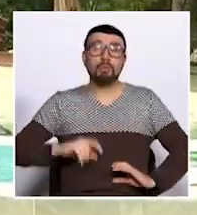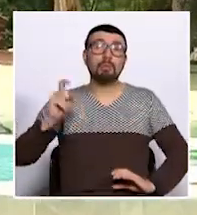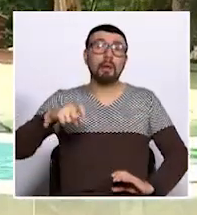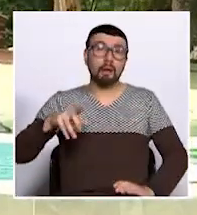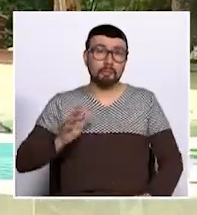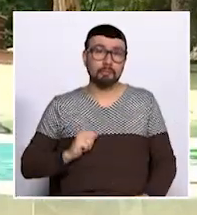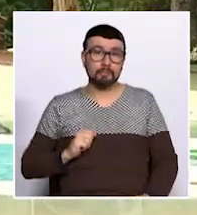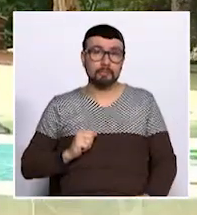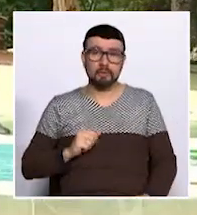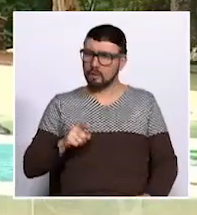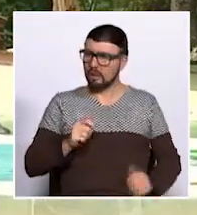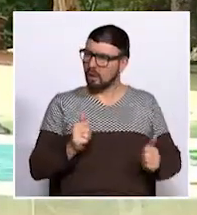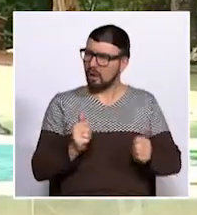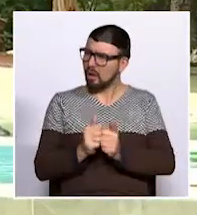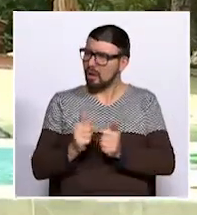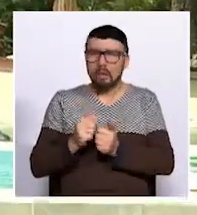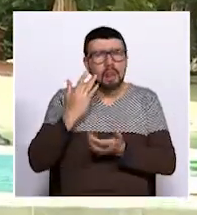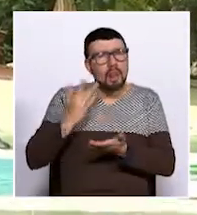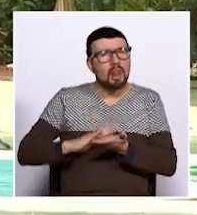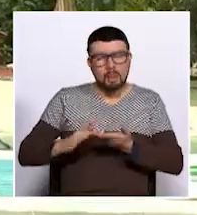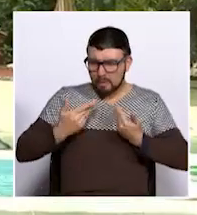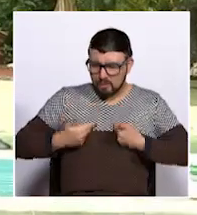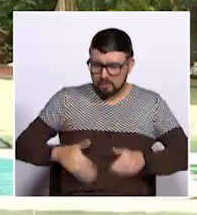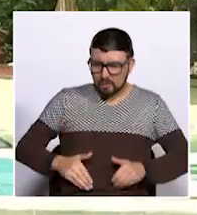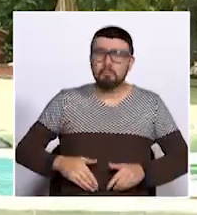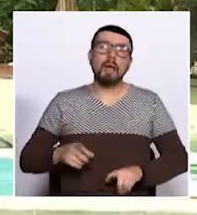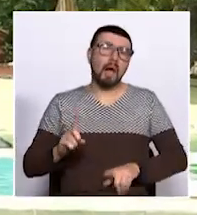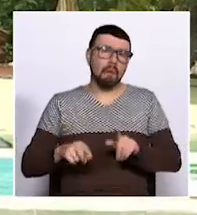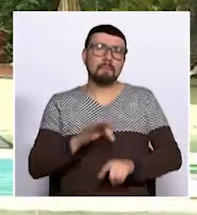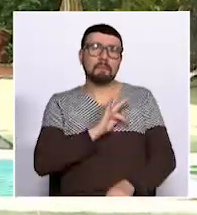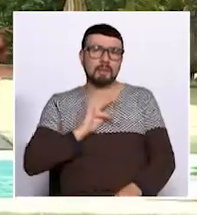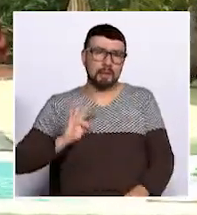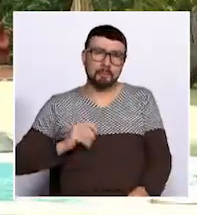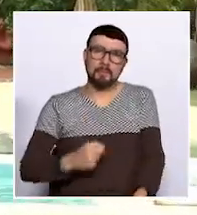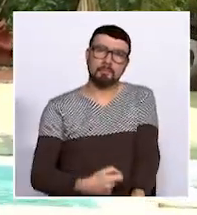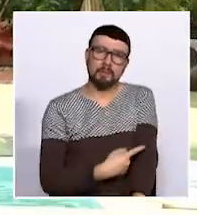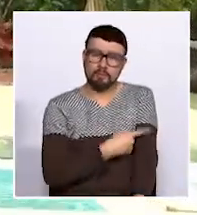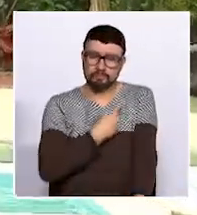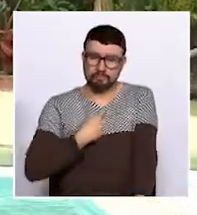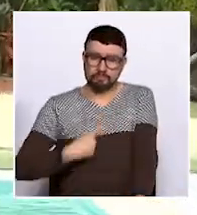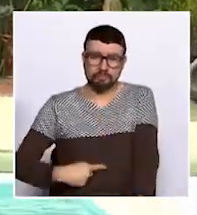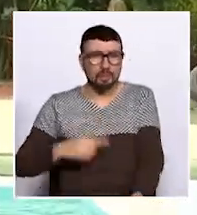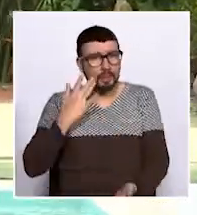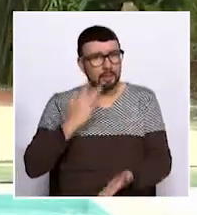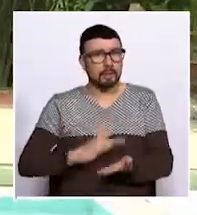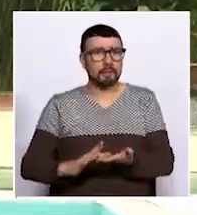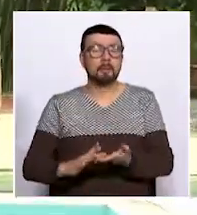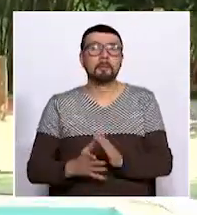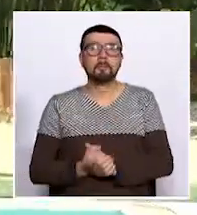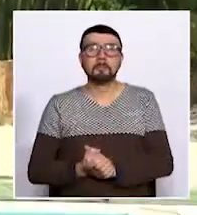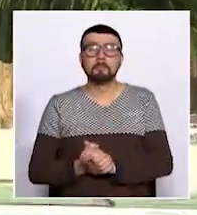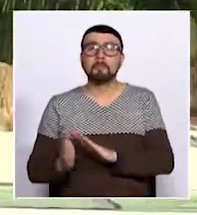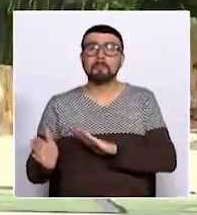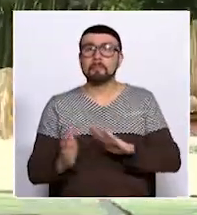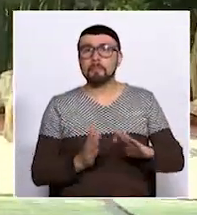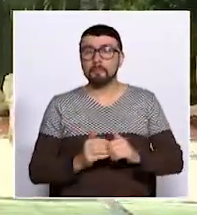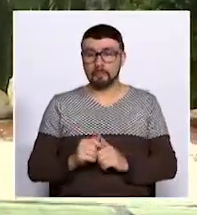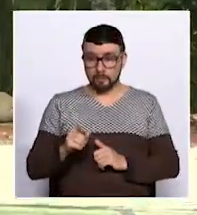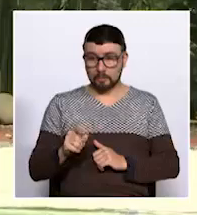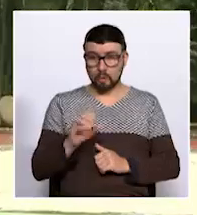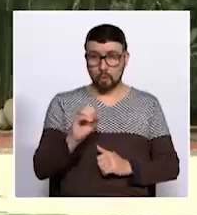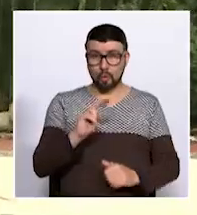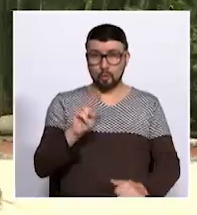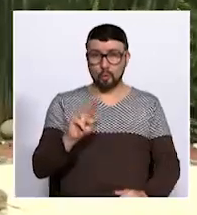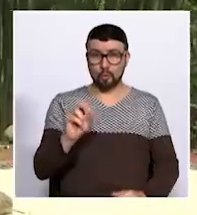va acompañado muchas veces de la terapia de quelación. Por otra parte, el ozono es